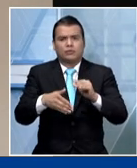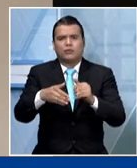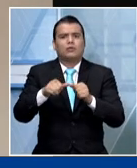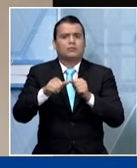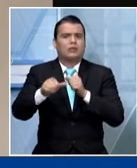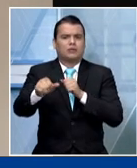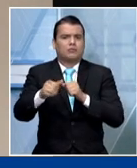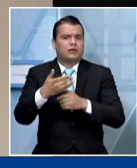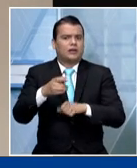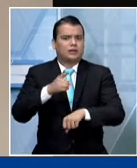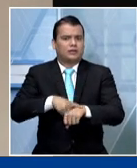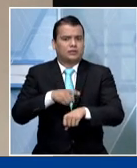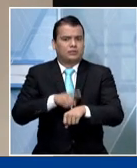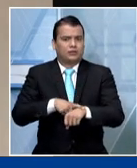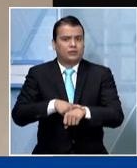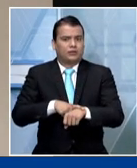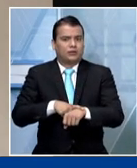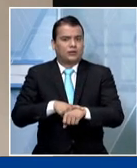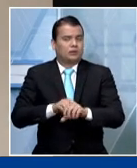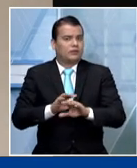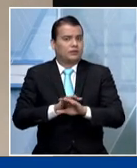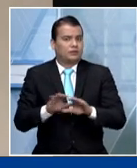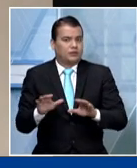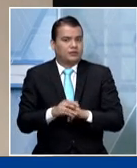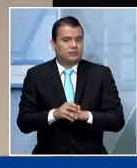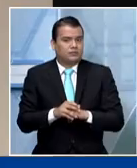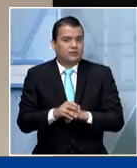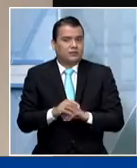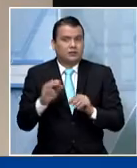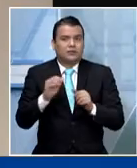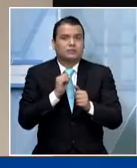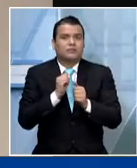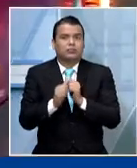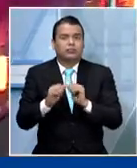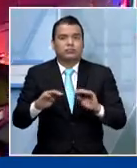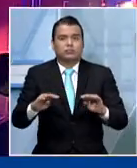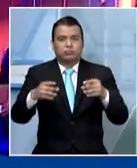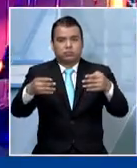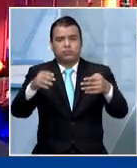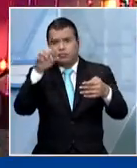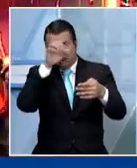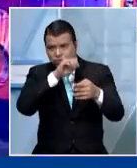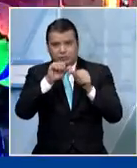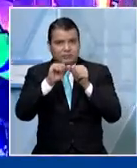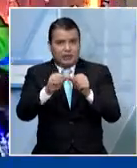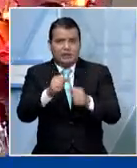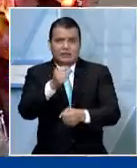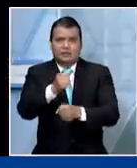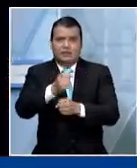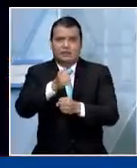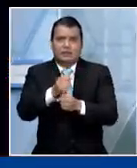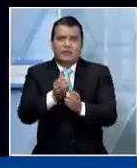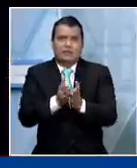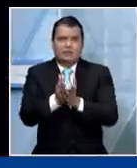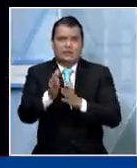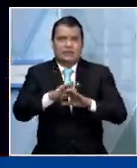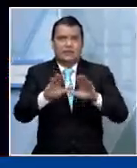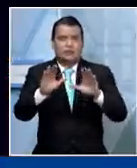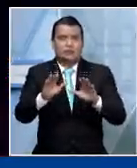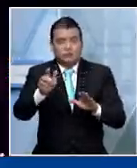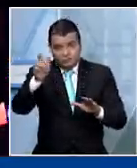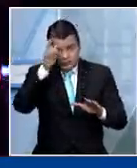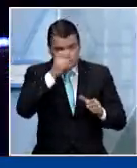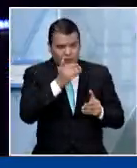que ya desde que nos metimos entre los cuatro mejores, ya su continuidad estaba asegurada. Además, América está en un